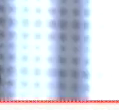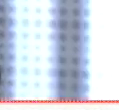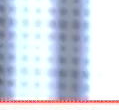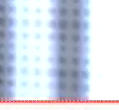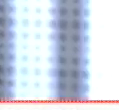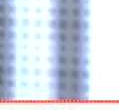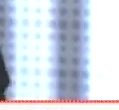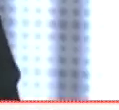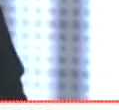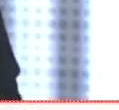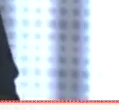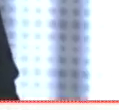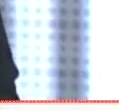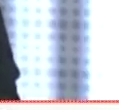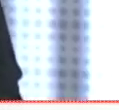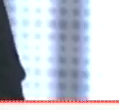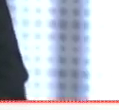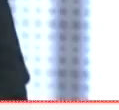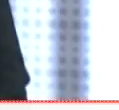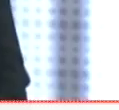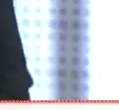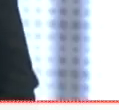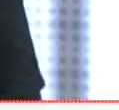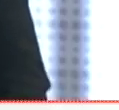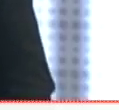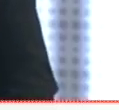de Venezuela a través de la pantalla de Venezolana de Televisión.